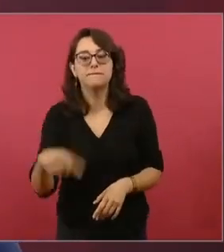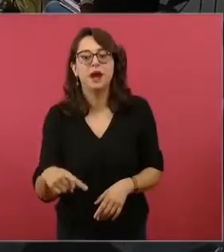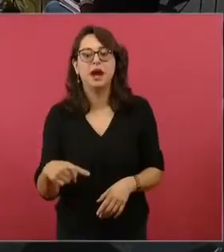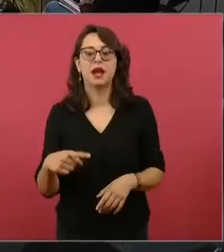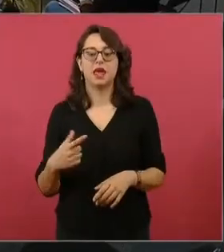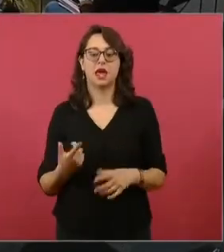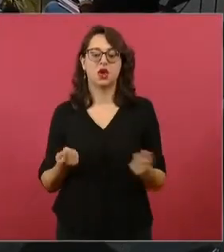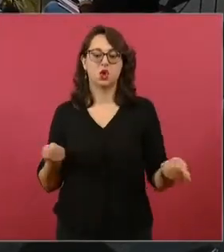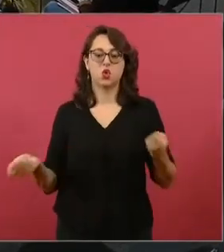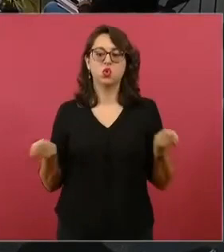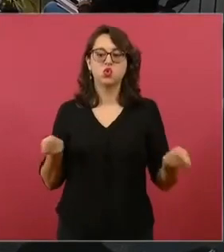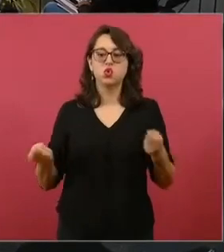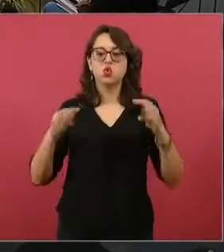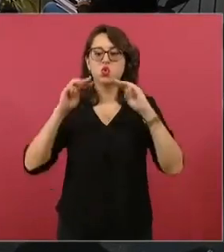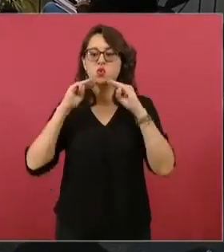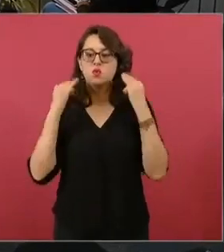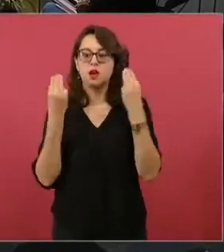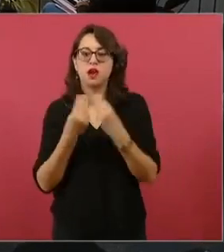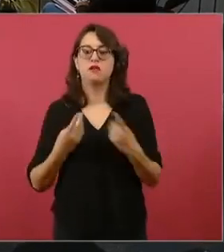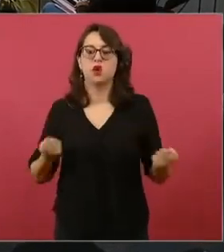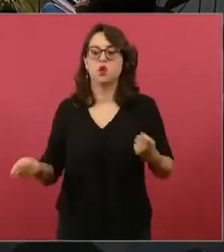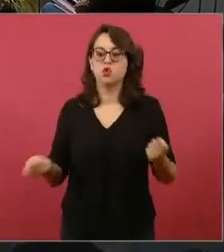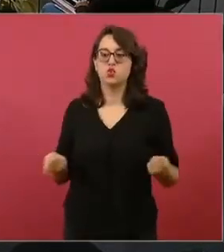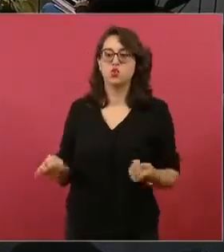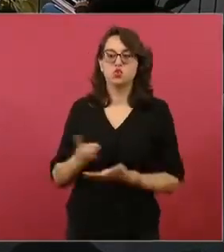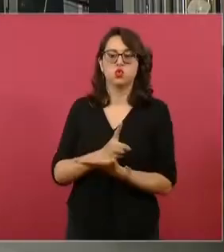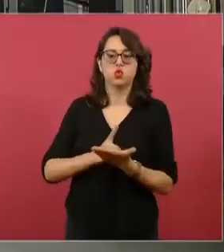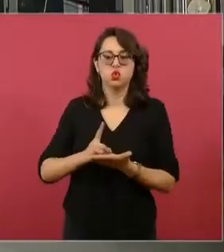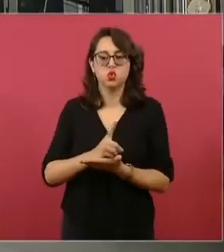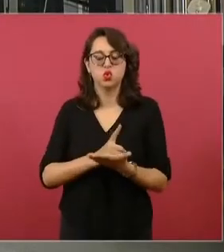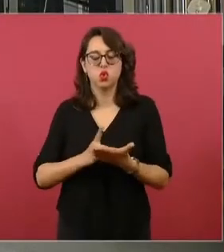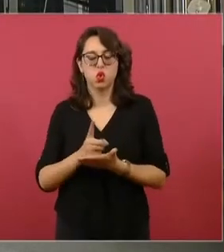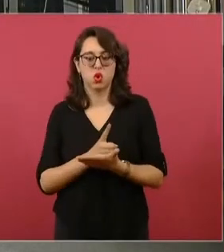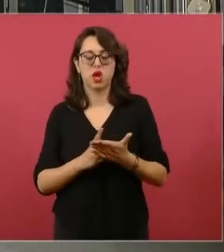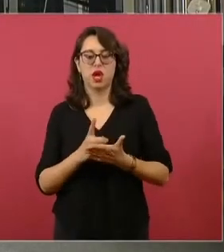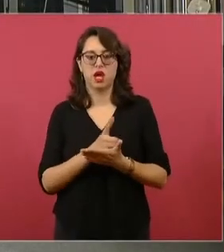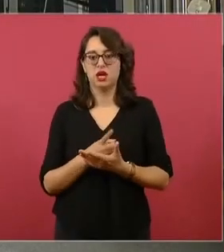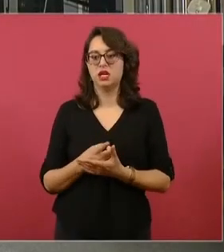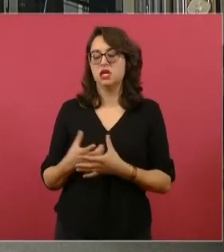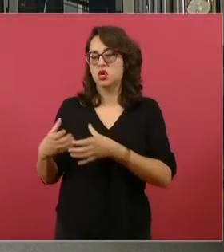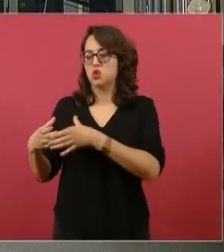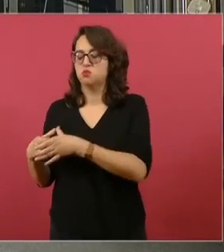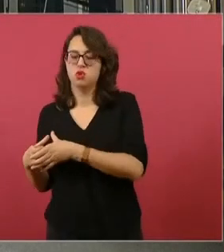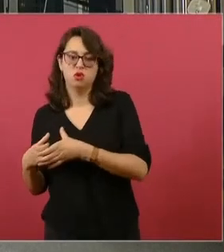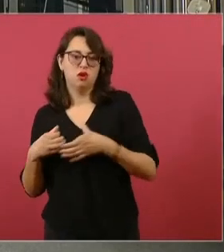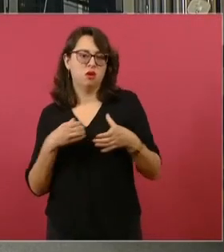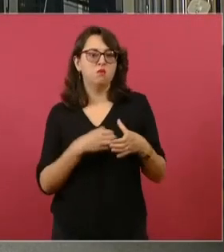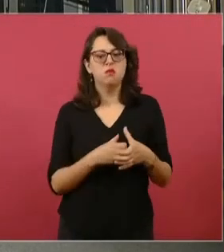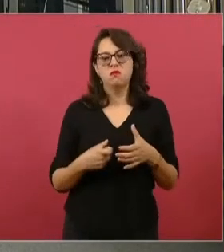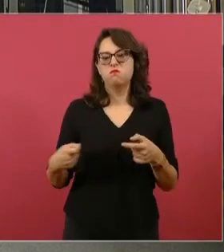para controlar el narcomenudeo, el consumo.